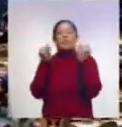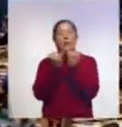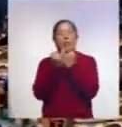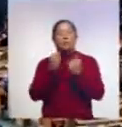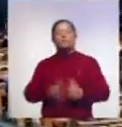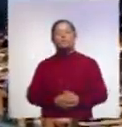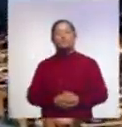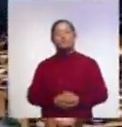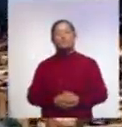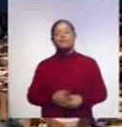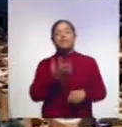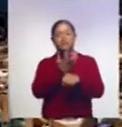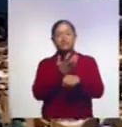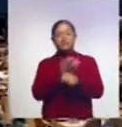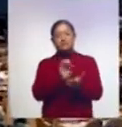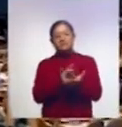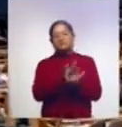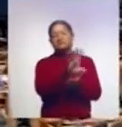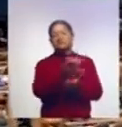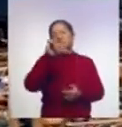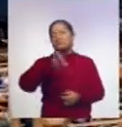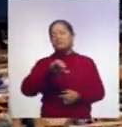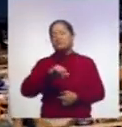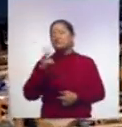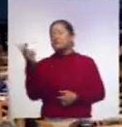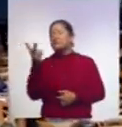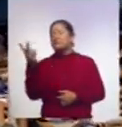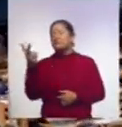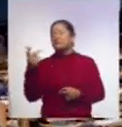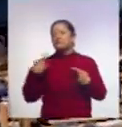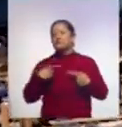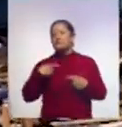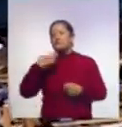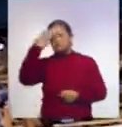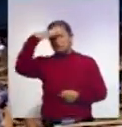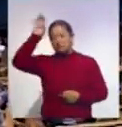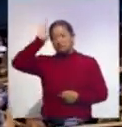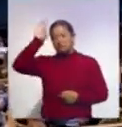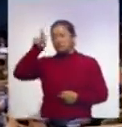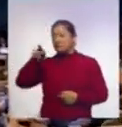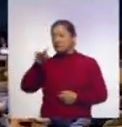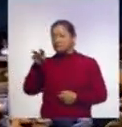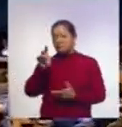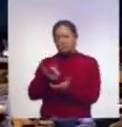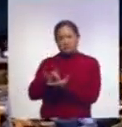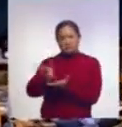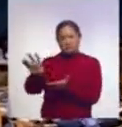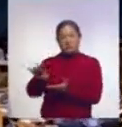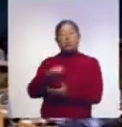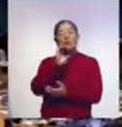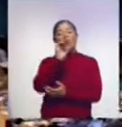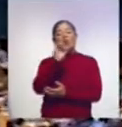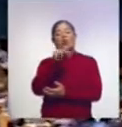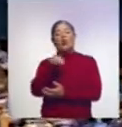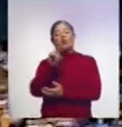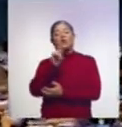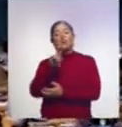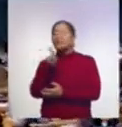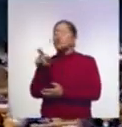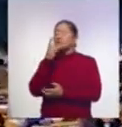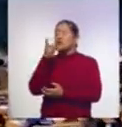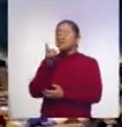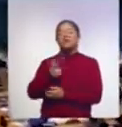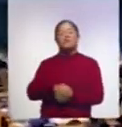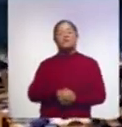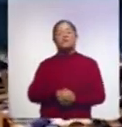Estados Unidos expulsó hoy a 2 miembros de una misión diplomática de Cuba ante la Organización de las Naciones Unidas, bajo el argumento